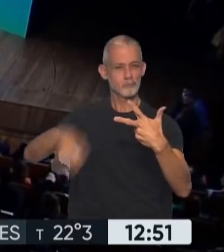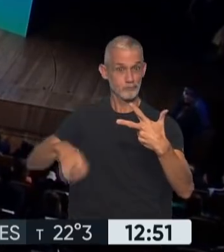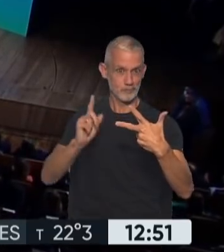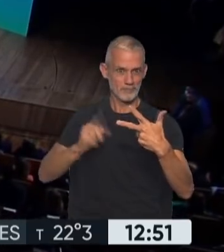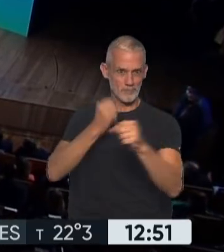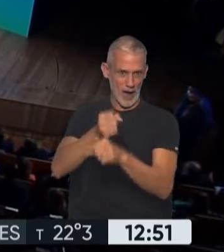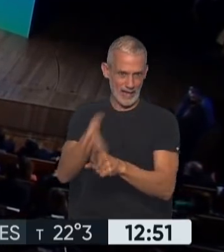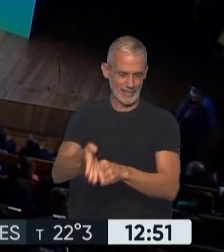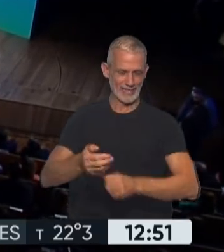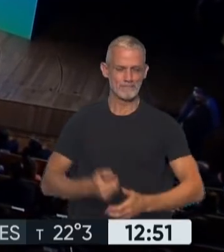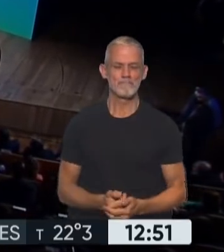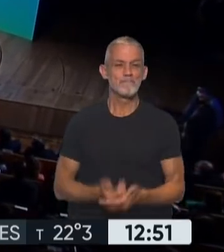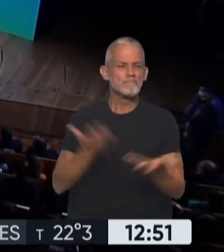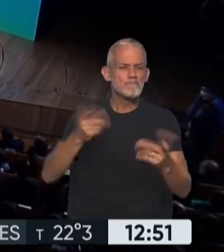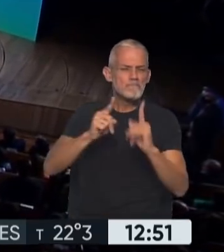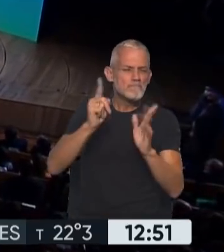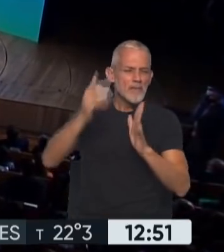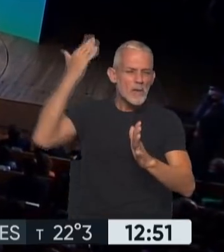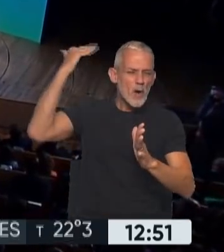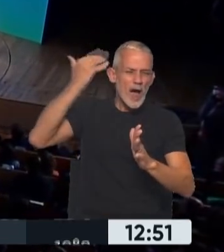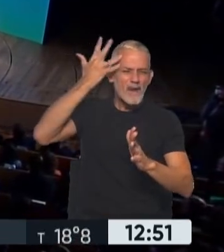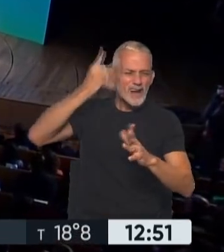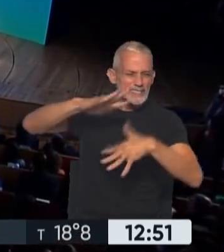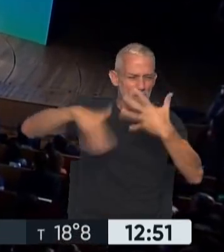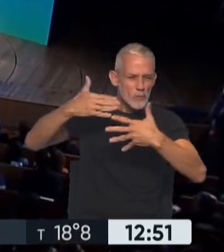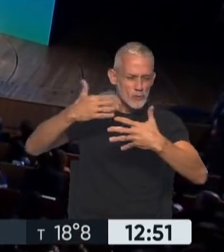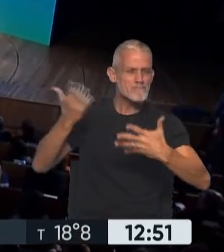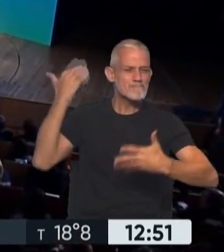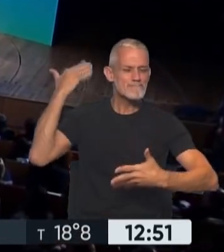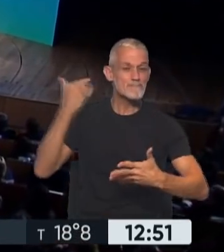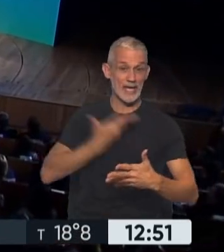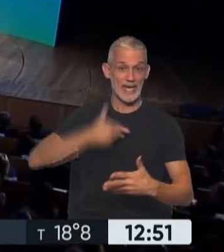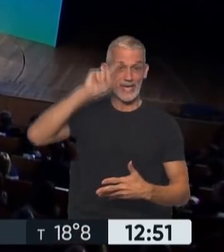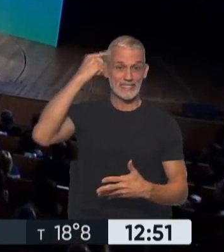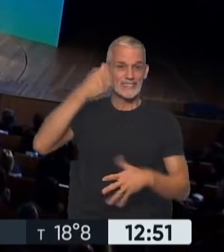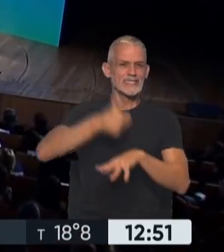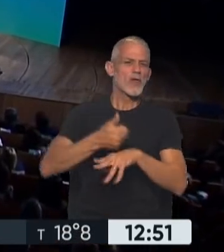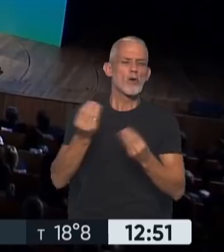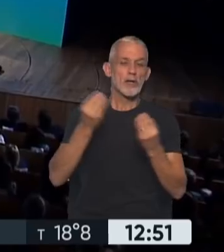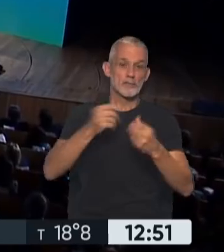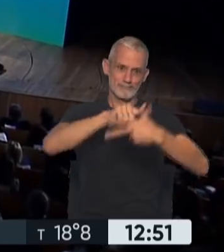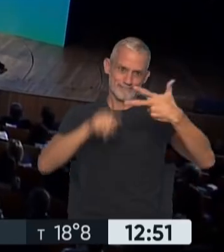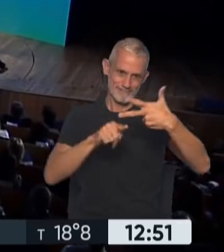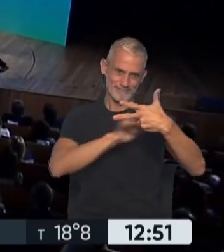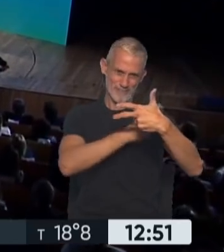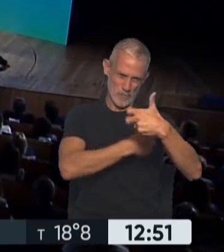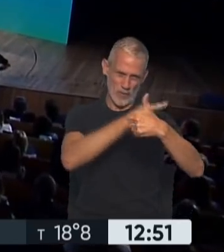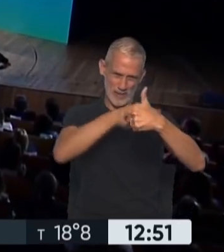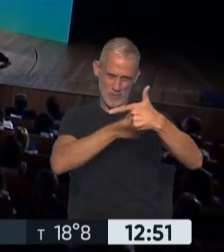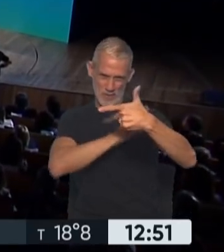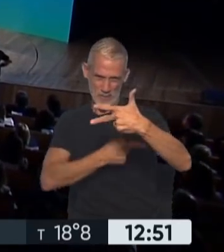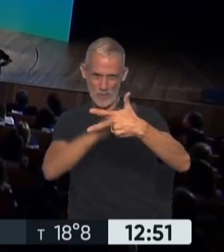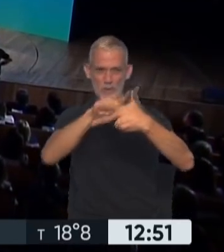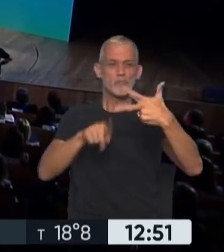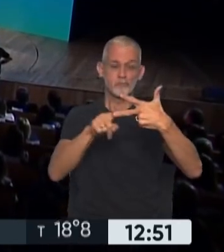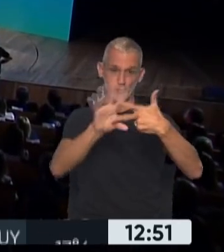tenemos. En aquel momento, el Estado, representado por los tres poderes,